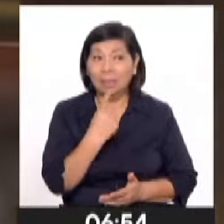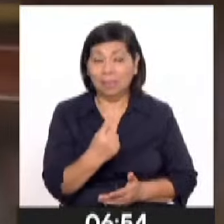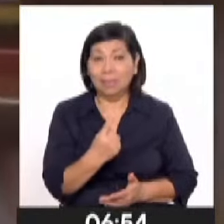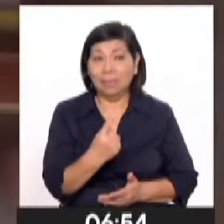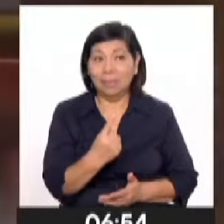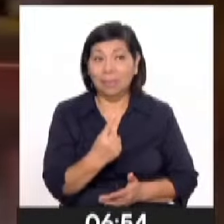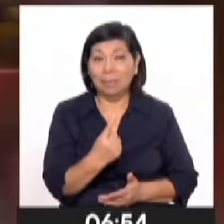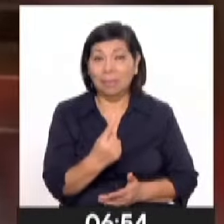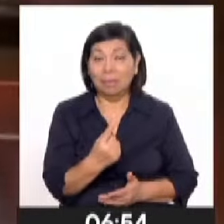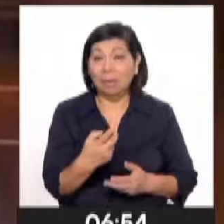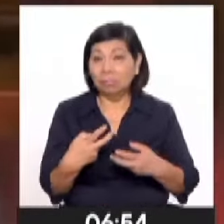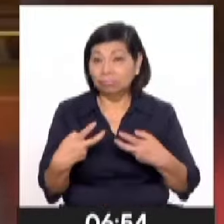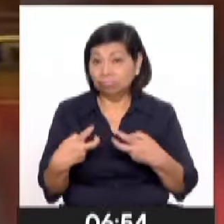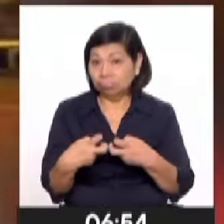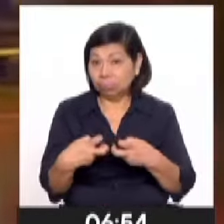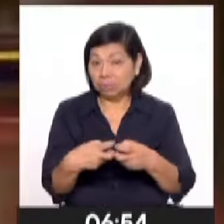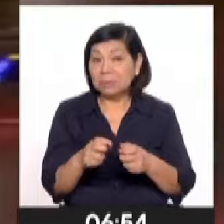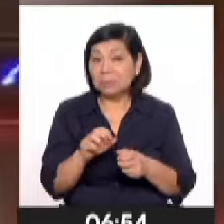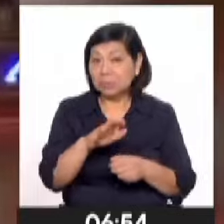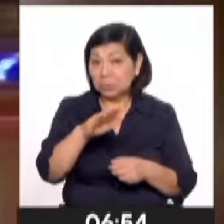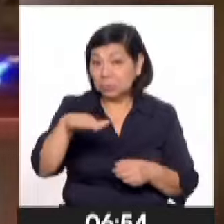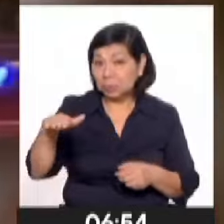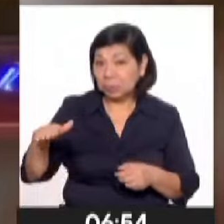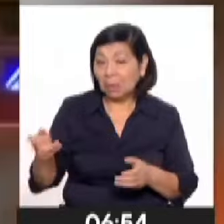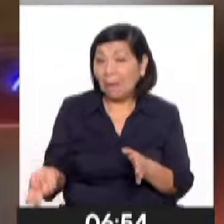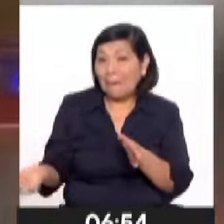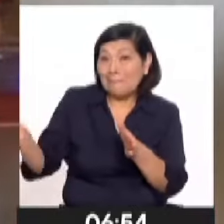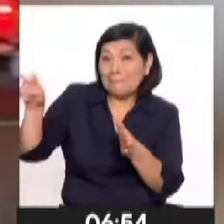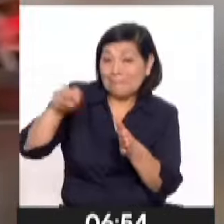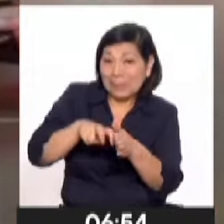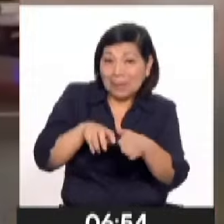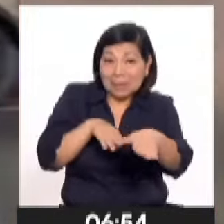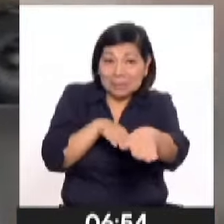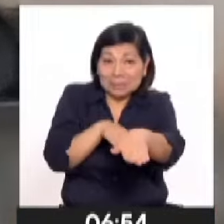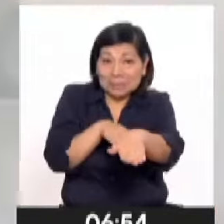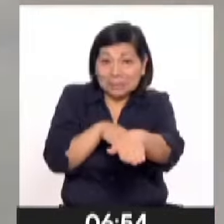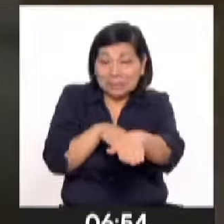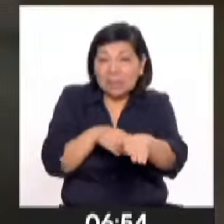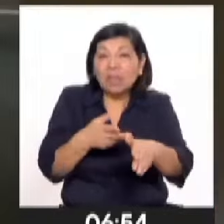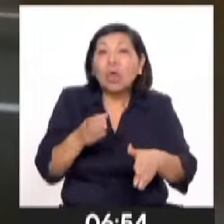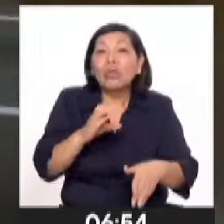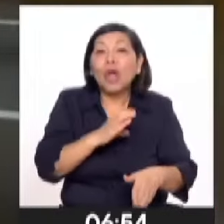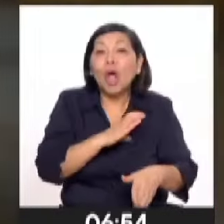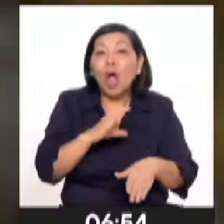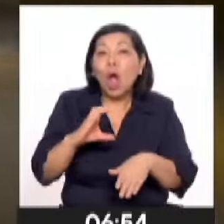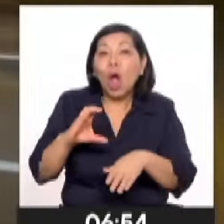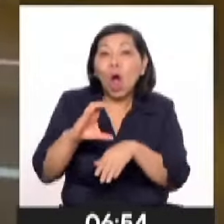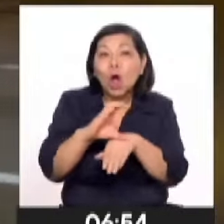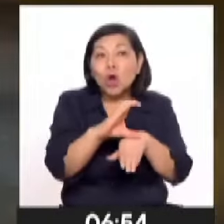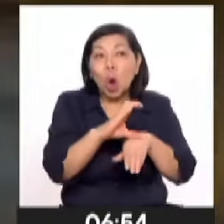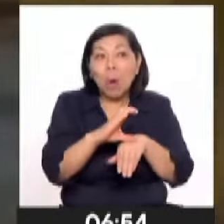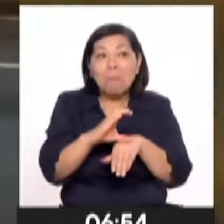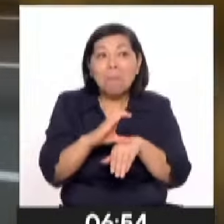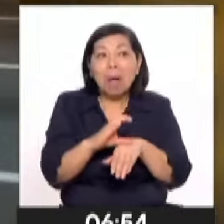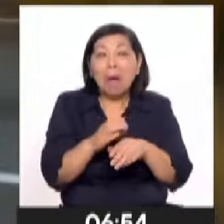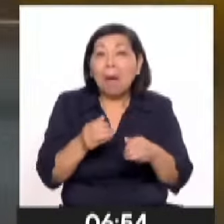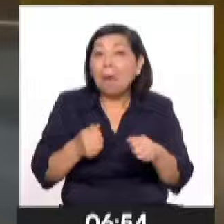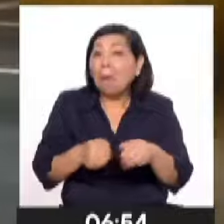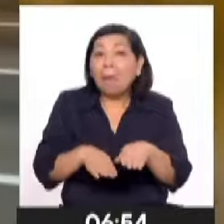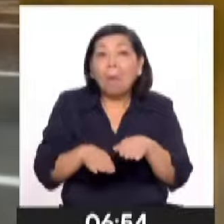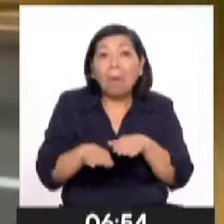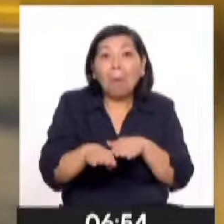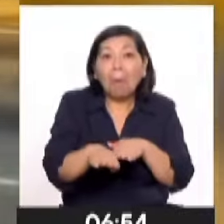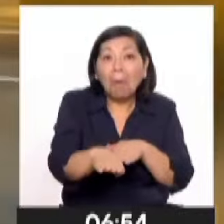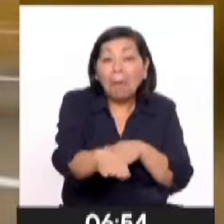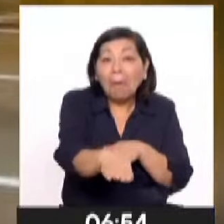un cibernauta indicó que los menores se treparon al camión en el distrito de Comas y el vehículo no se detuvo hasta